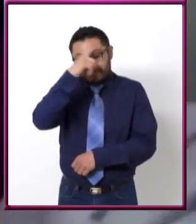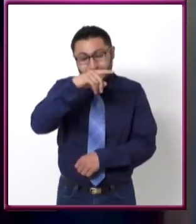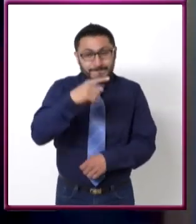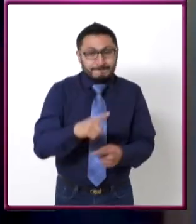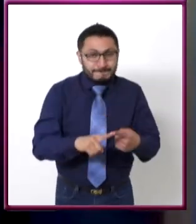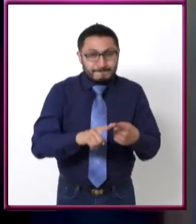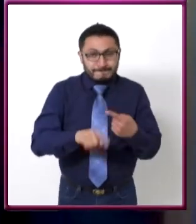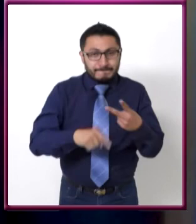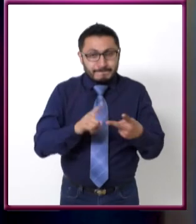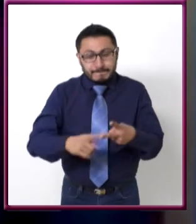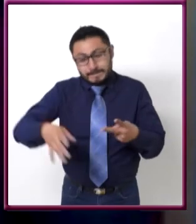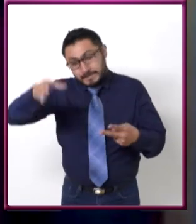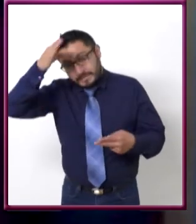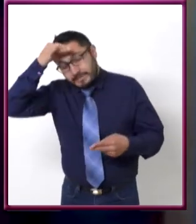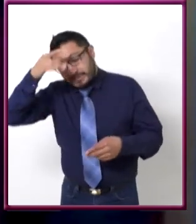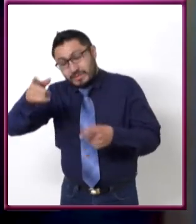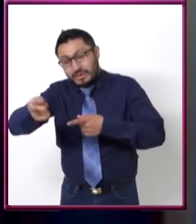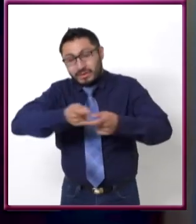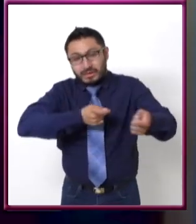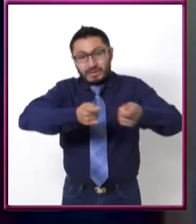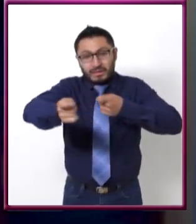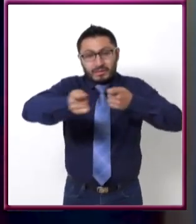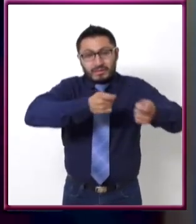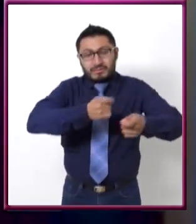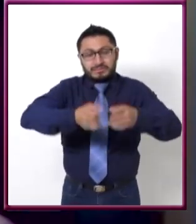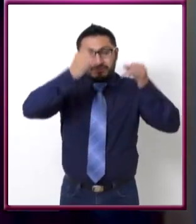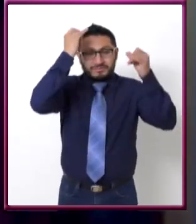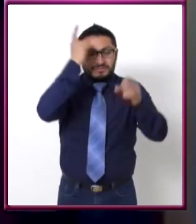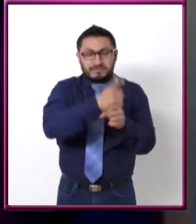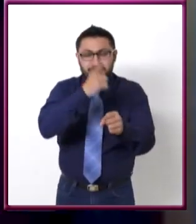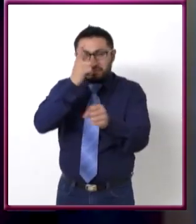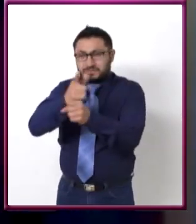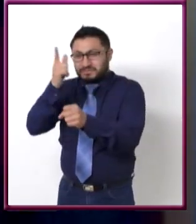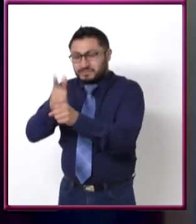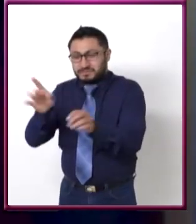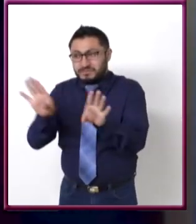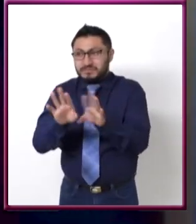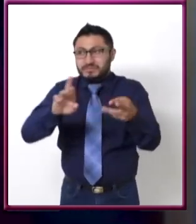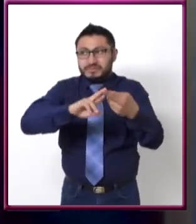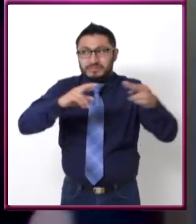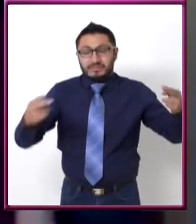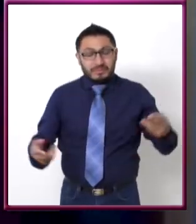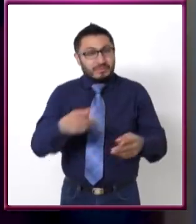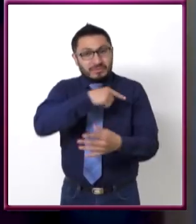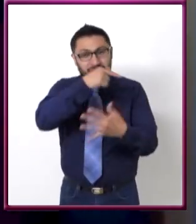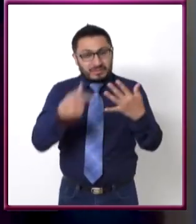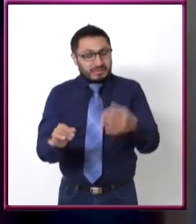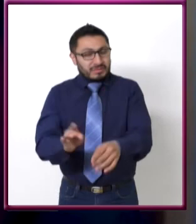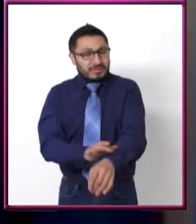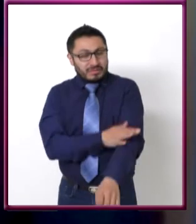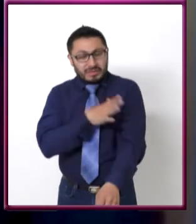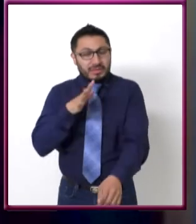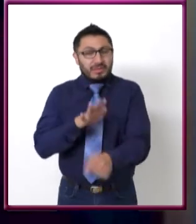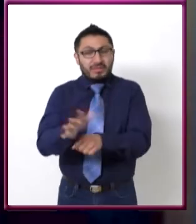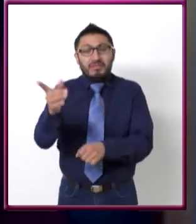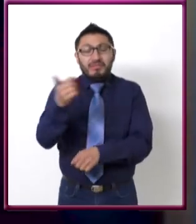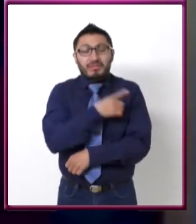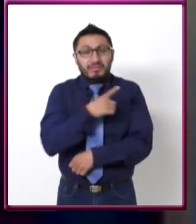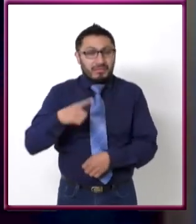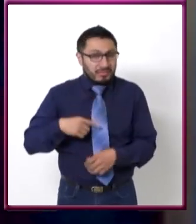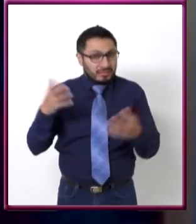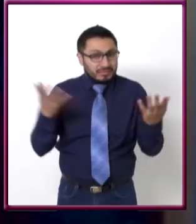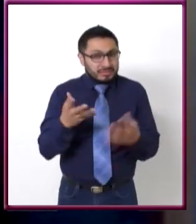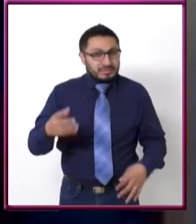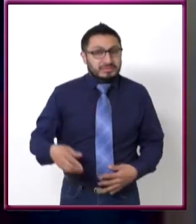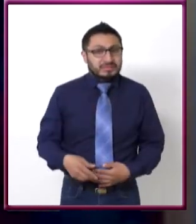por otro lado, para aprender a regularlas, a identificarnos y a relacionarnos con ellas, lo que tenemos